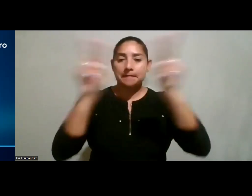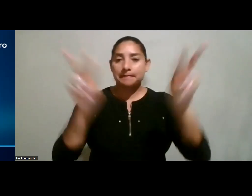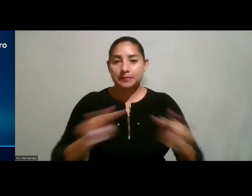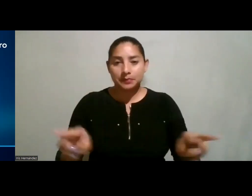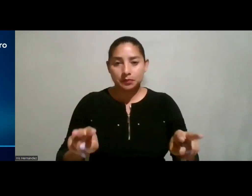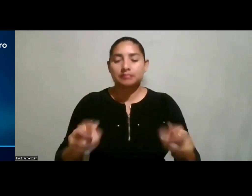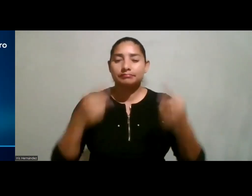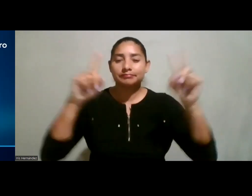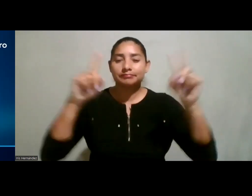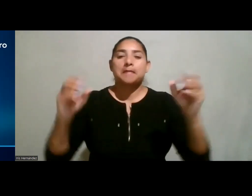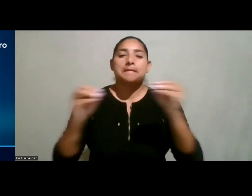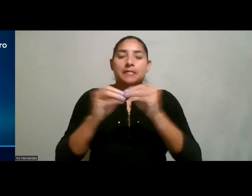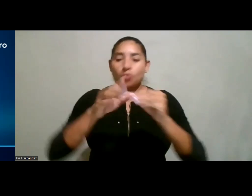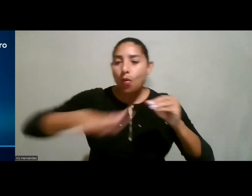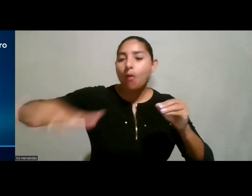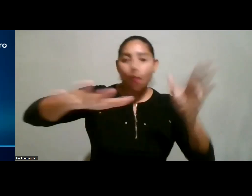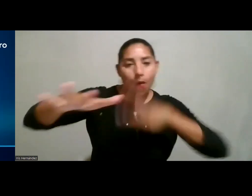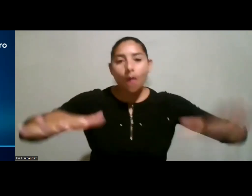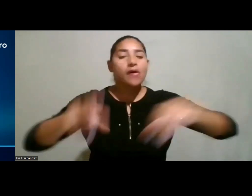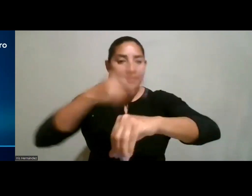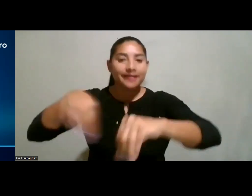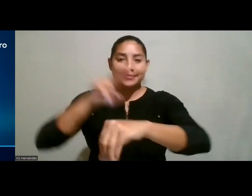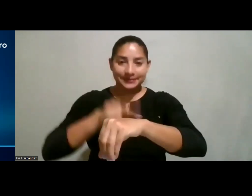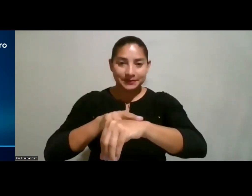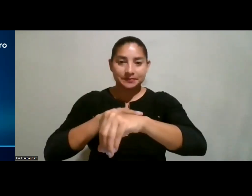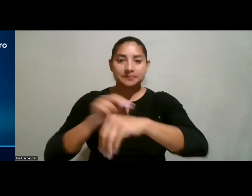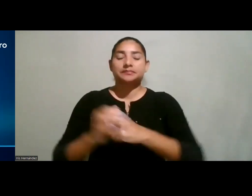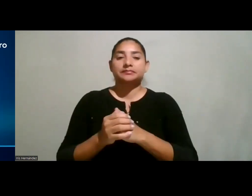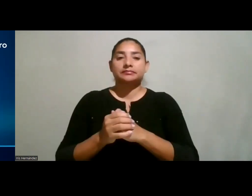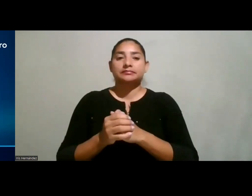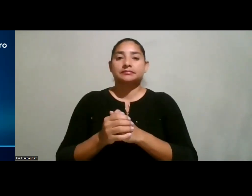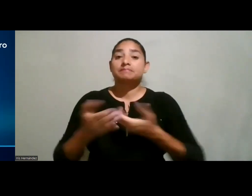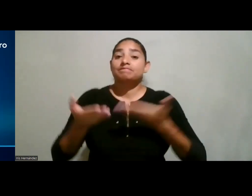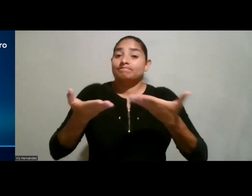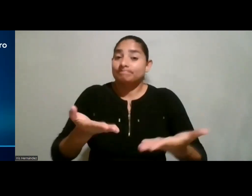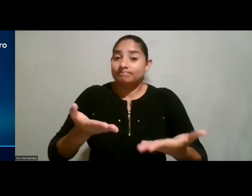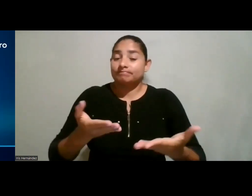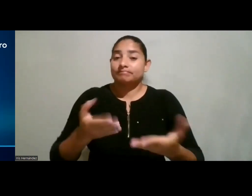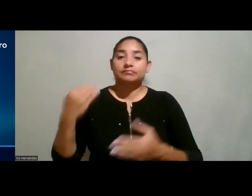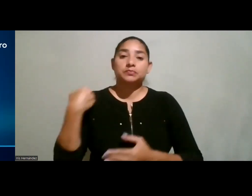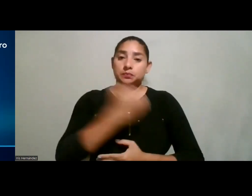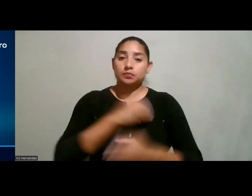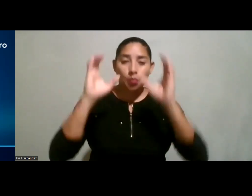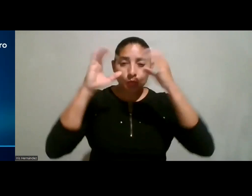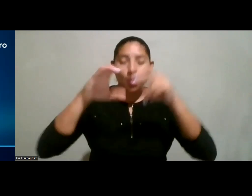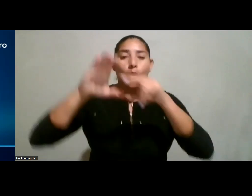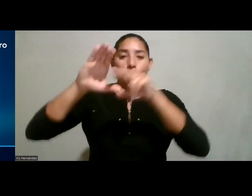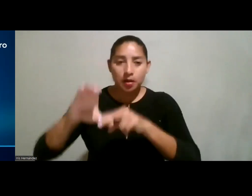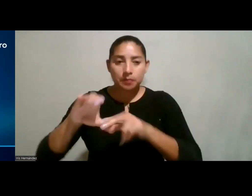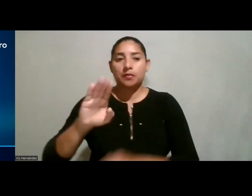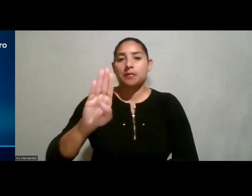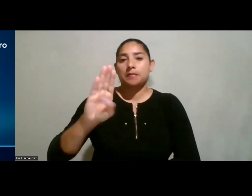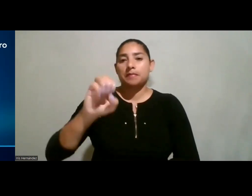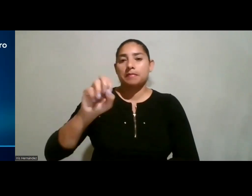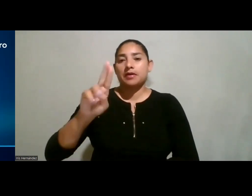así una mayor cobertura a nivel nacional. Por parte del Colipro les acompañamos Bernal Alvarado Reyes